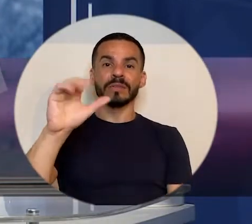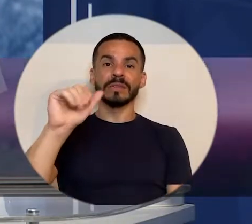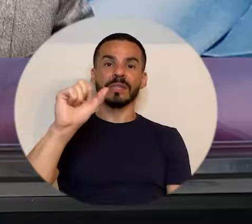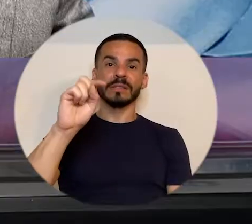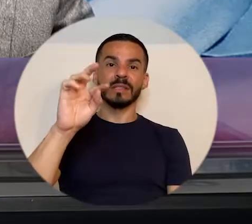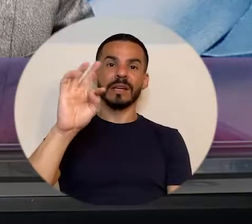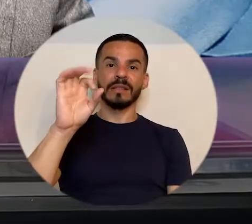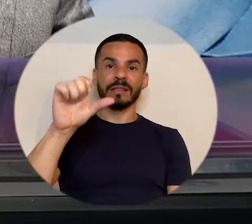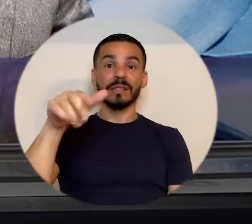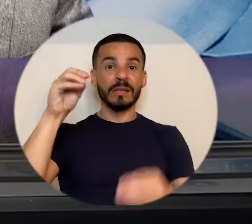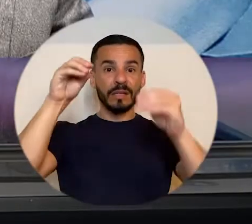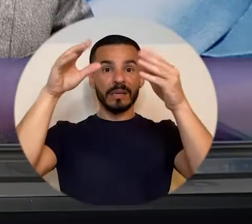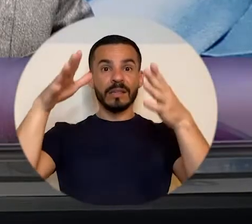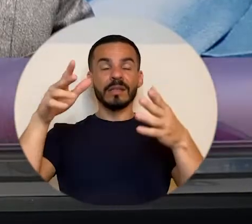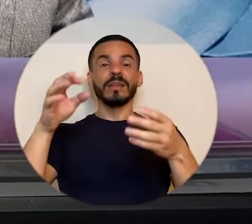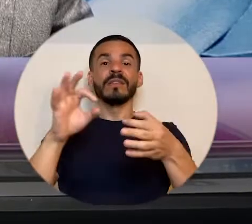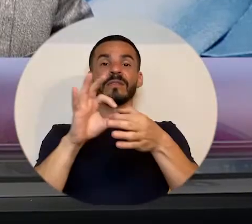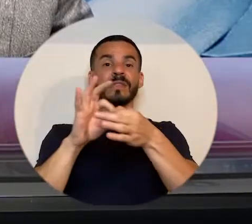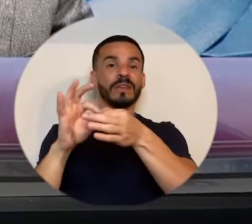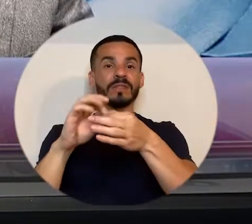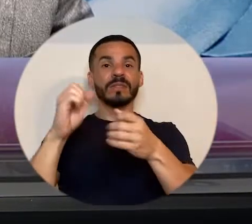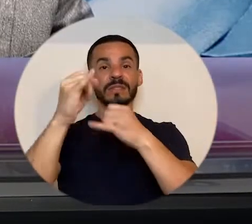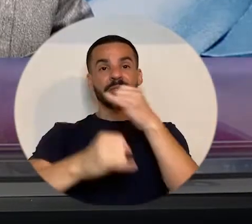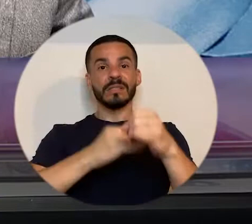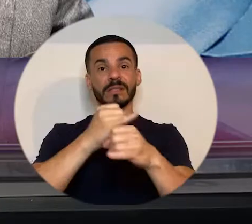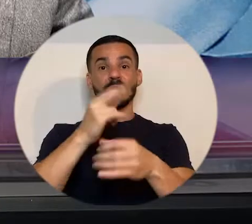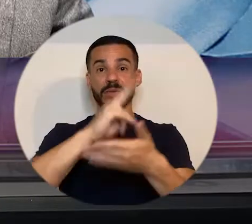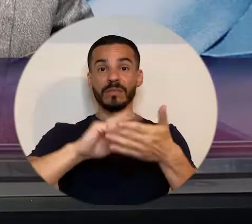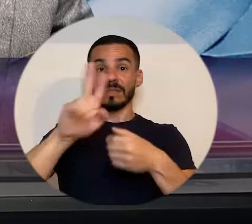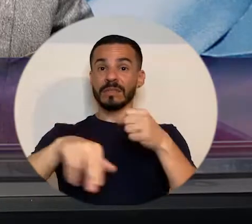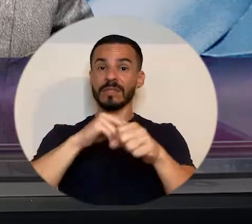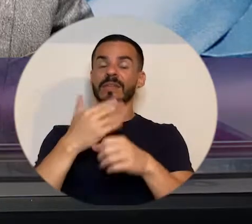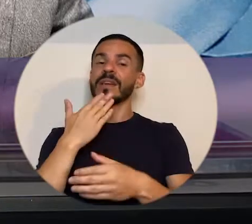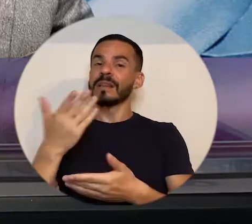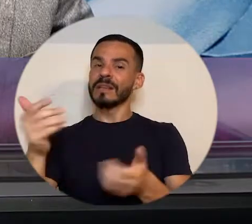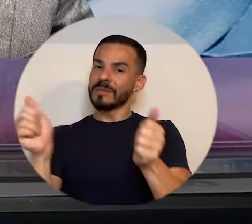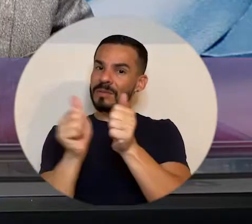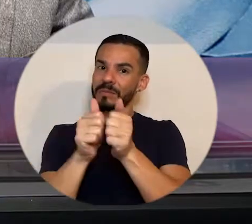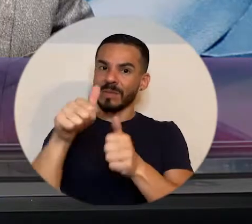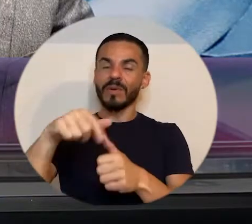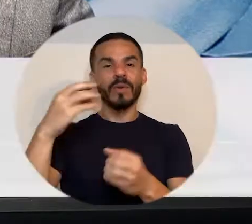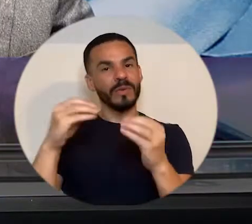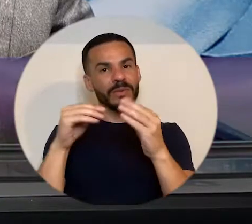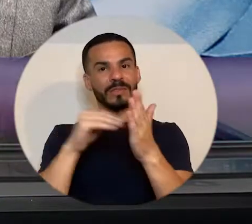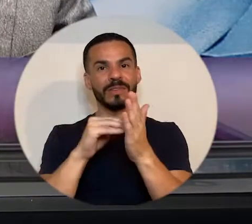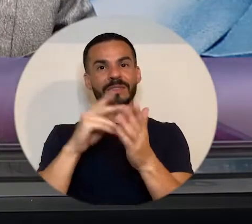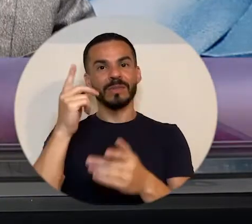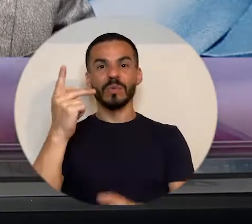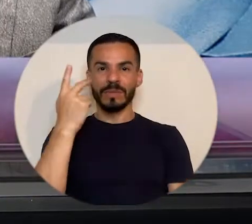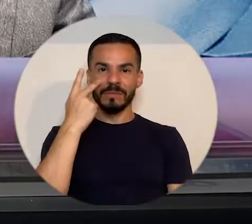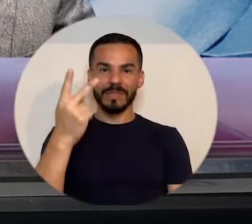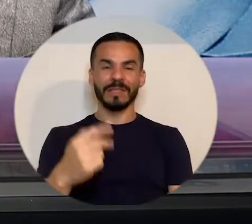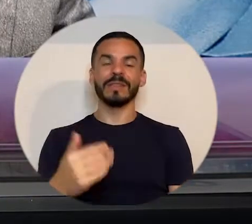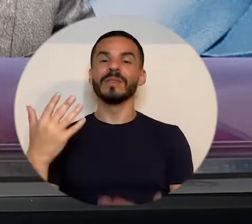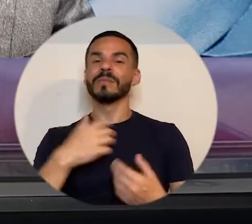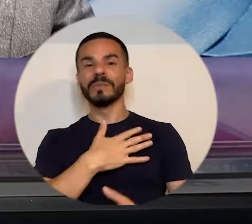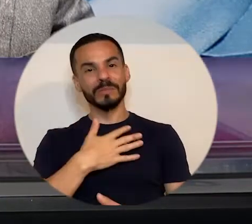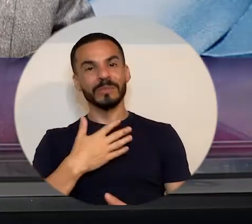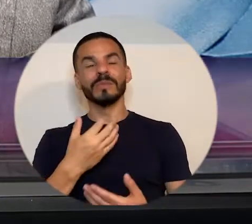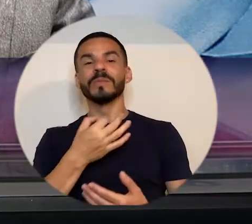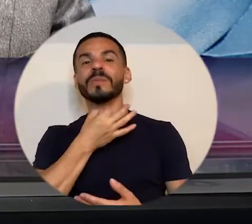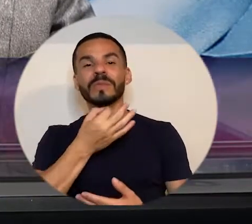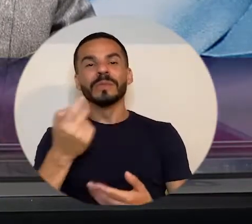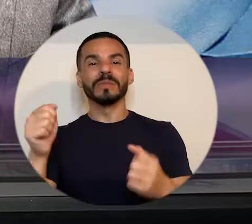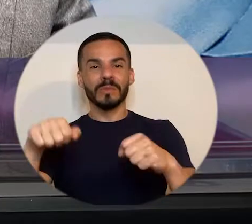Segura, quien es académico de la Escuela de Relaciones Internacionales de la Universidad Nacional. Gracias, Carlos, por estar con nosotros una vez más en Una Mirada. Un gusto estar con ustedes